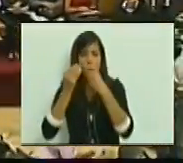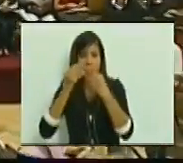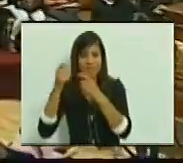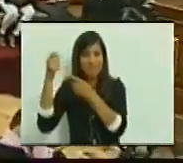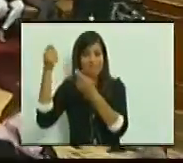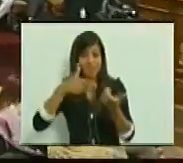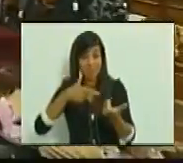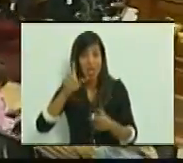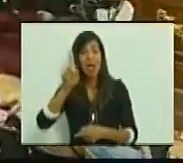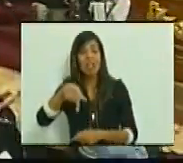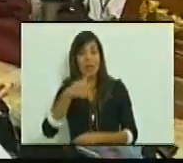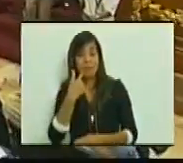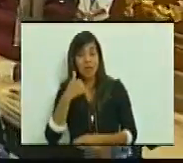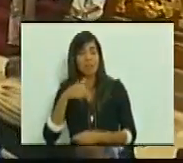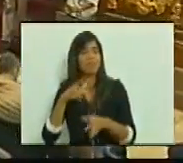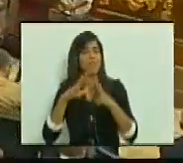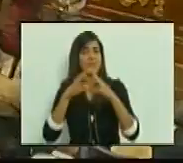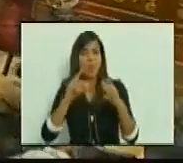sector agroalimentario.